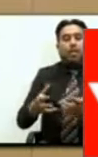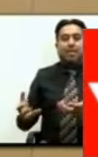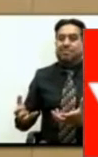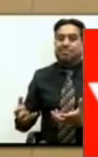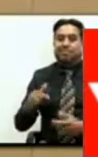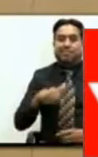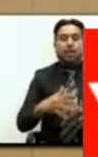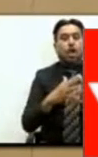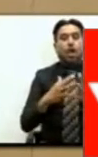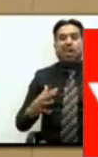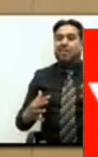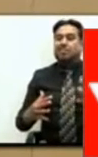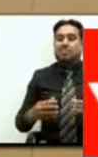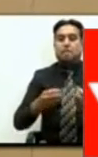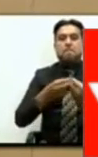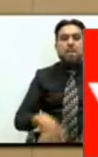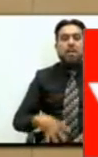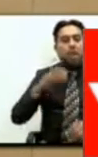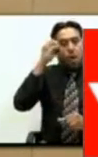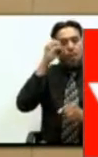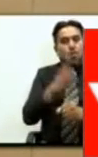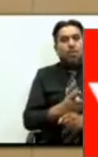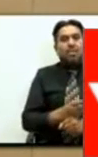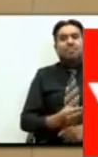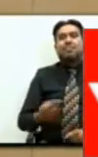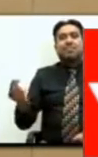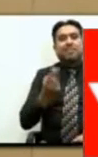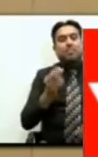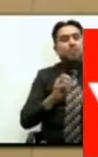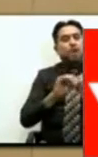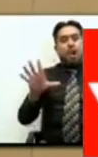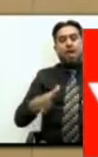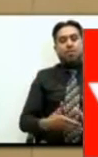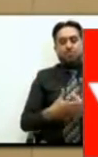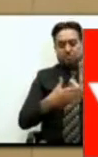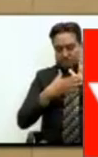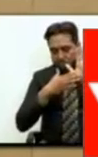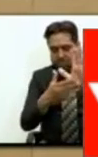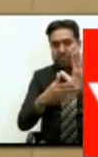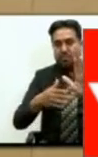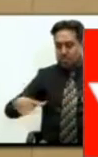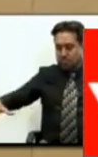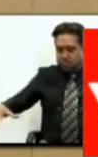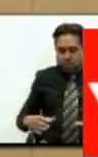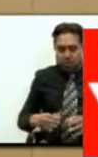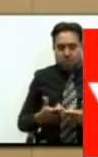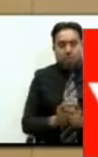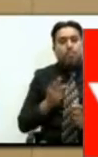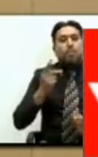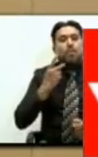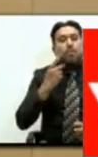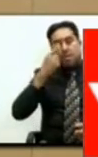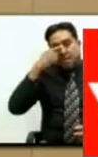perdió la oportunidad de mandar un mensaje claro y contundente de todas las fuerzas políticas para que estos